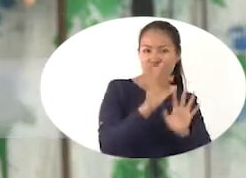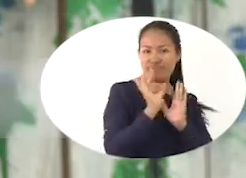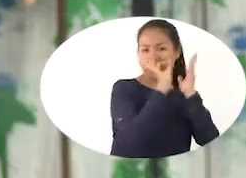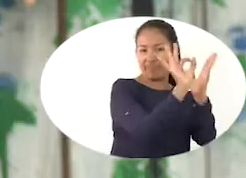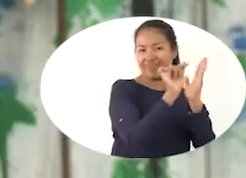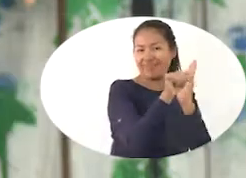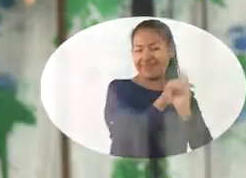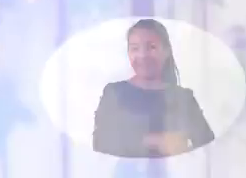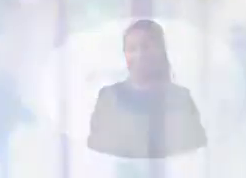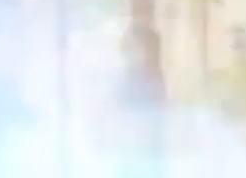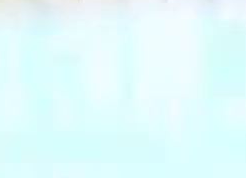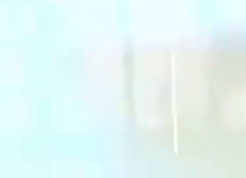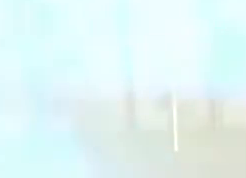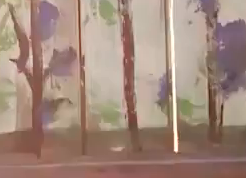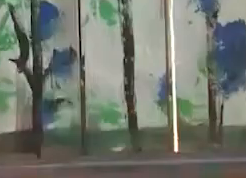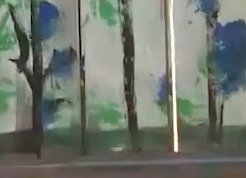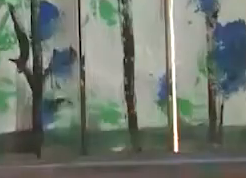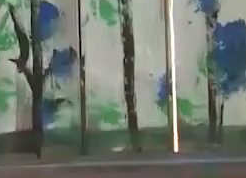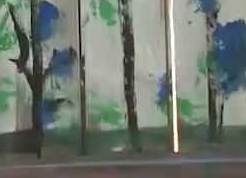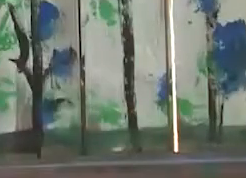aseguramiento de calidad